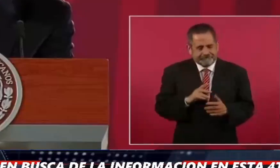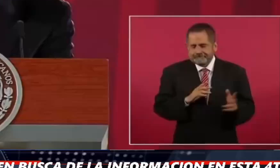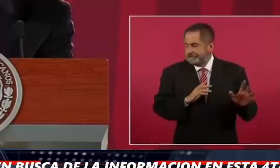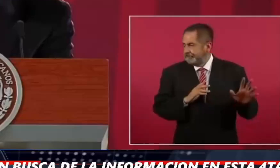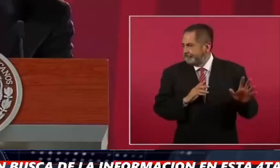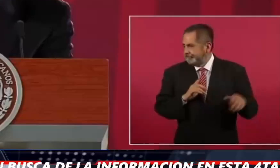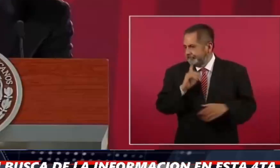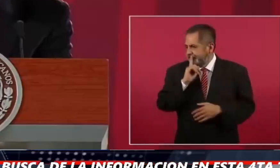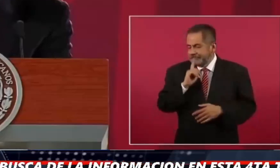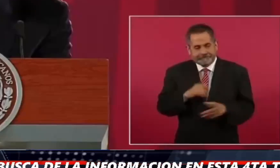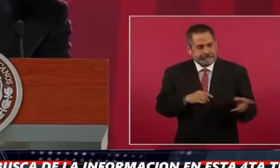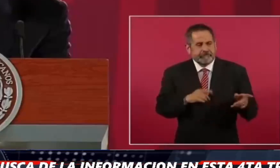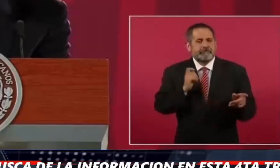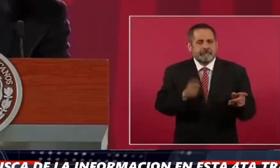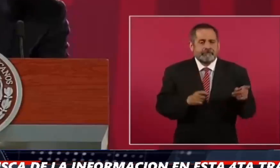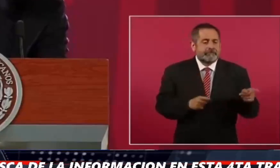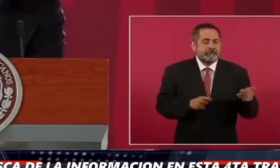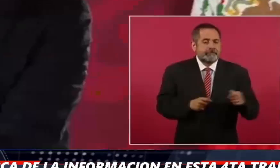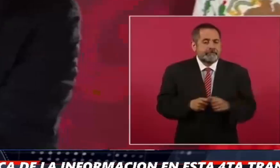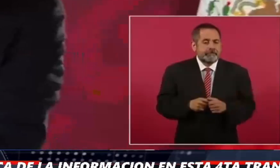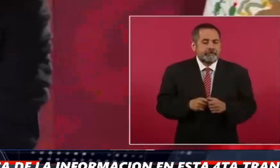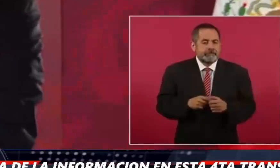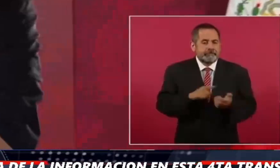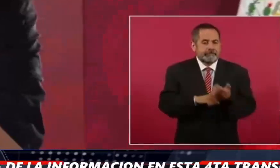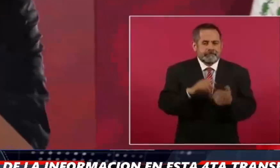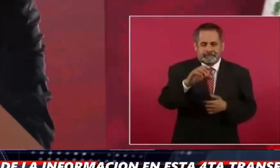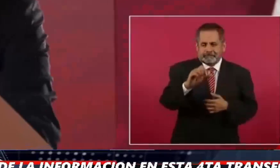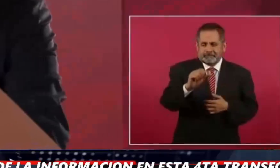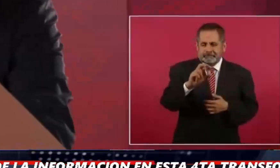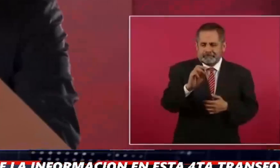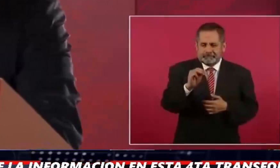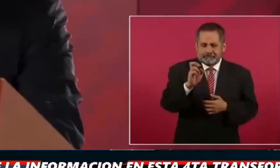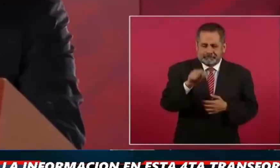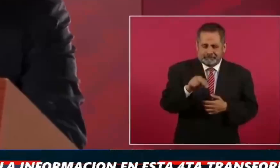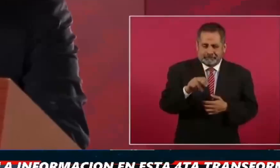me produce es lo de Carmen Aristegui.